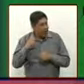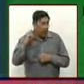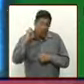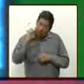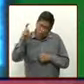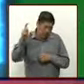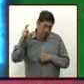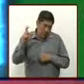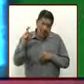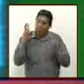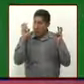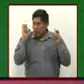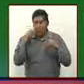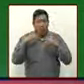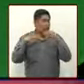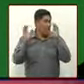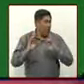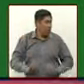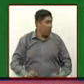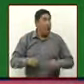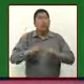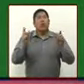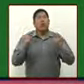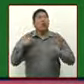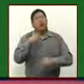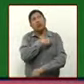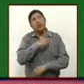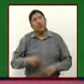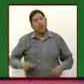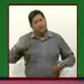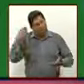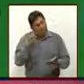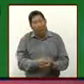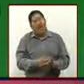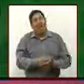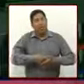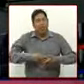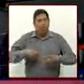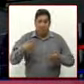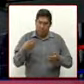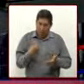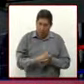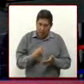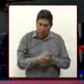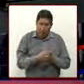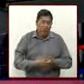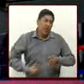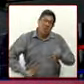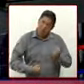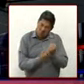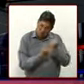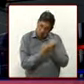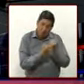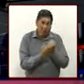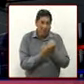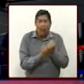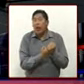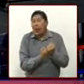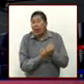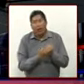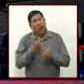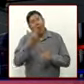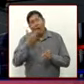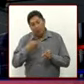precio elevado que tiene que ver con los fenómenos climáticos, pero estamos invirtiendo en producción, estamos invirtiendo en subvención. Yo le decía, subvención a